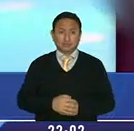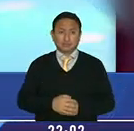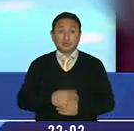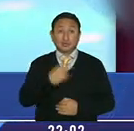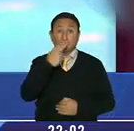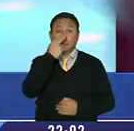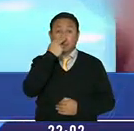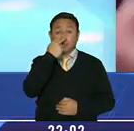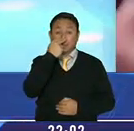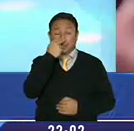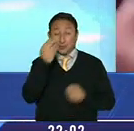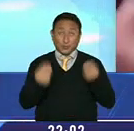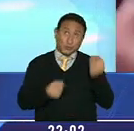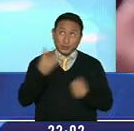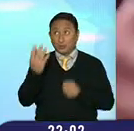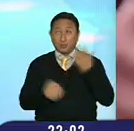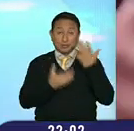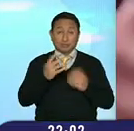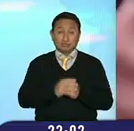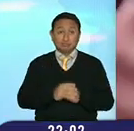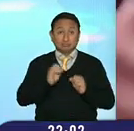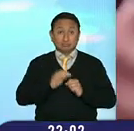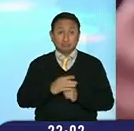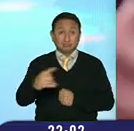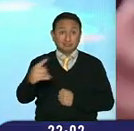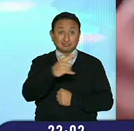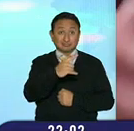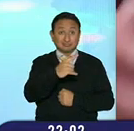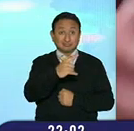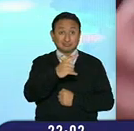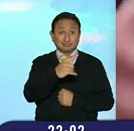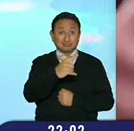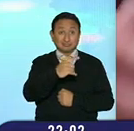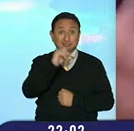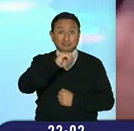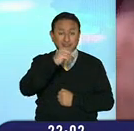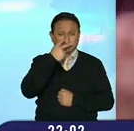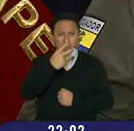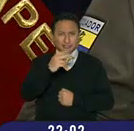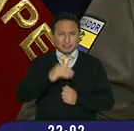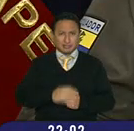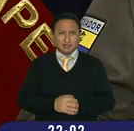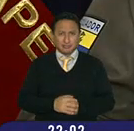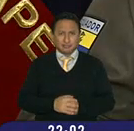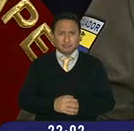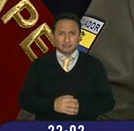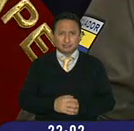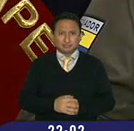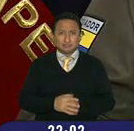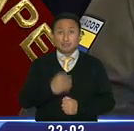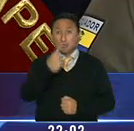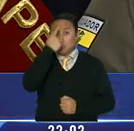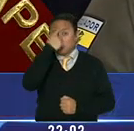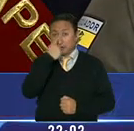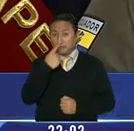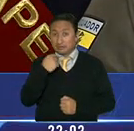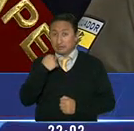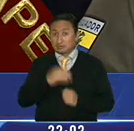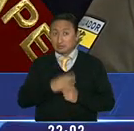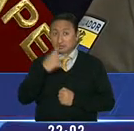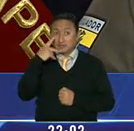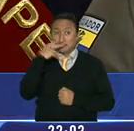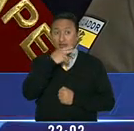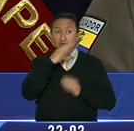así. Utilizaba las redes para lograr su cometido. Desde perfiles falsos de la red social de Facebook para